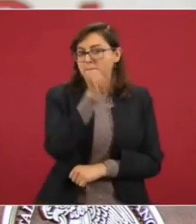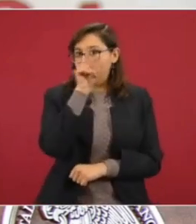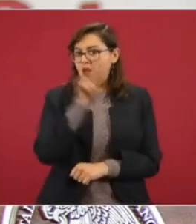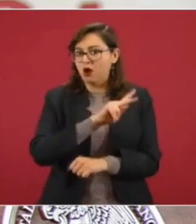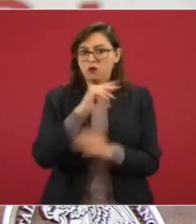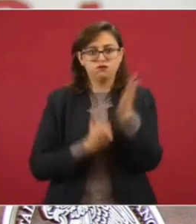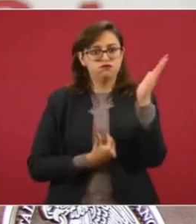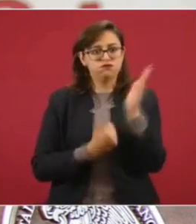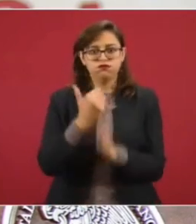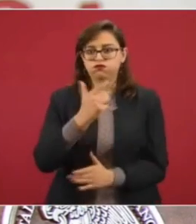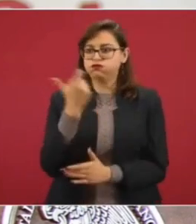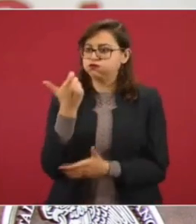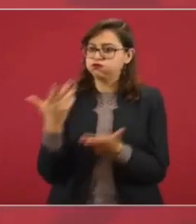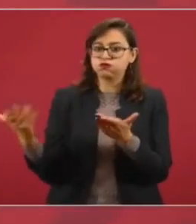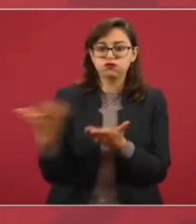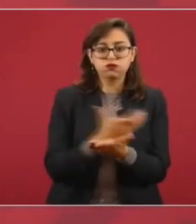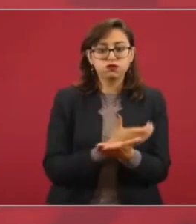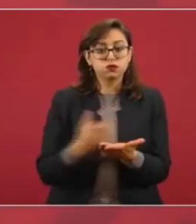Entonces,